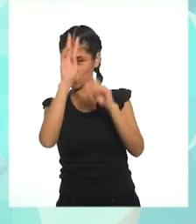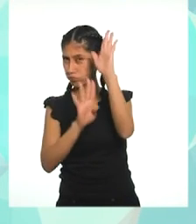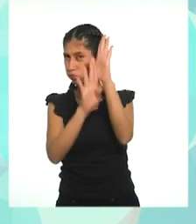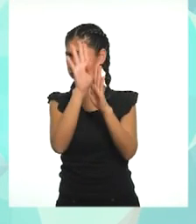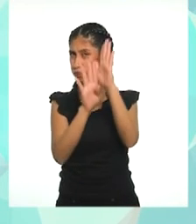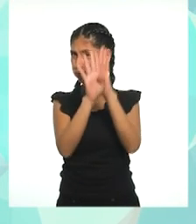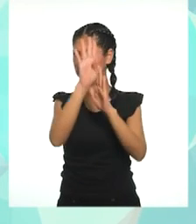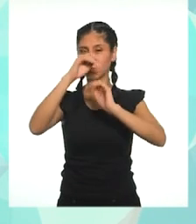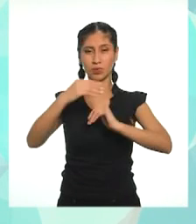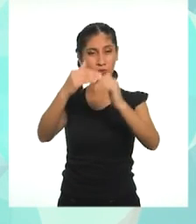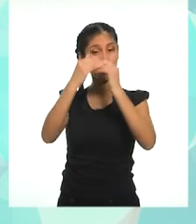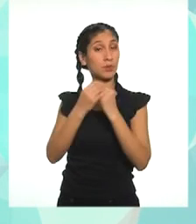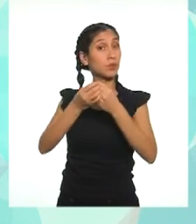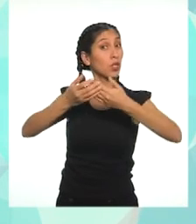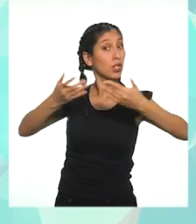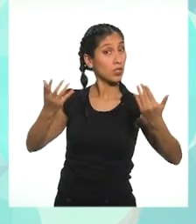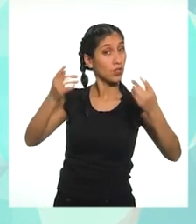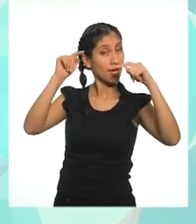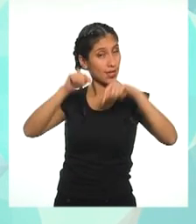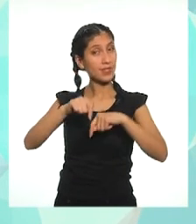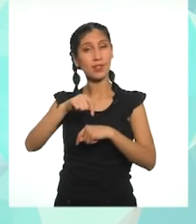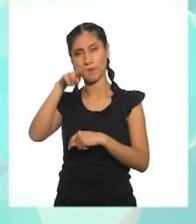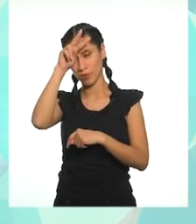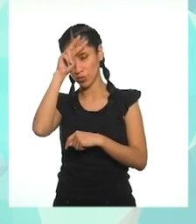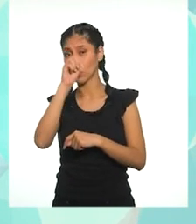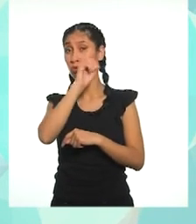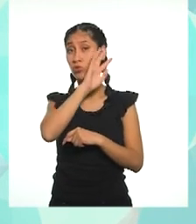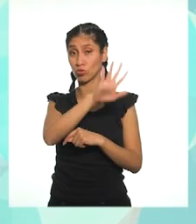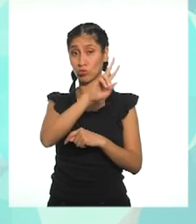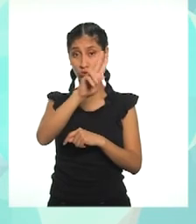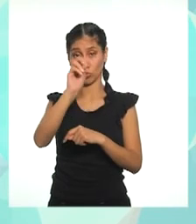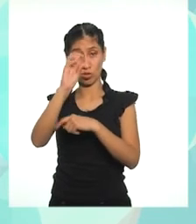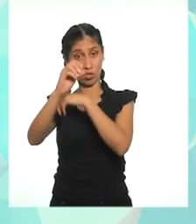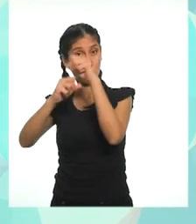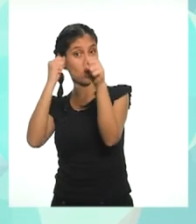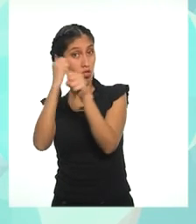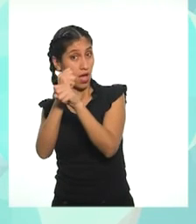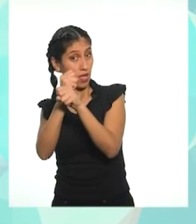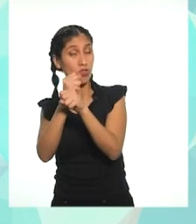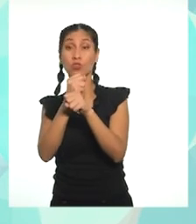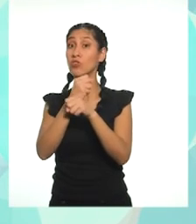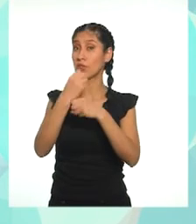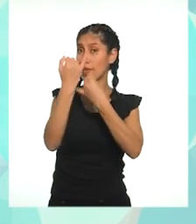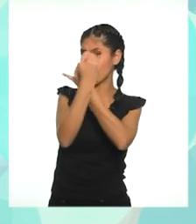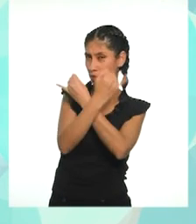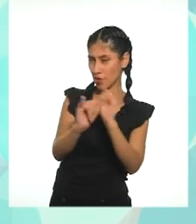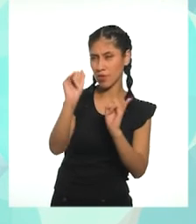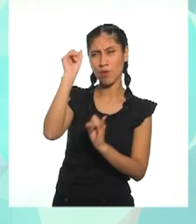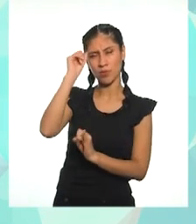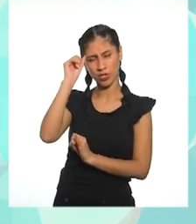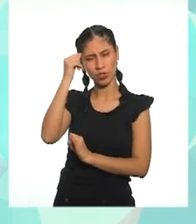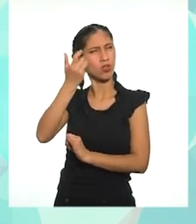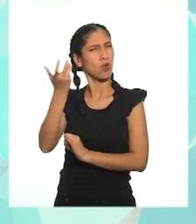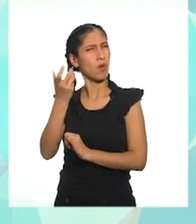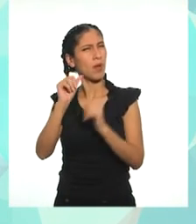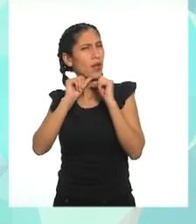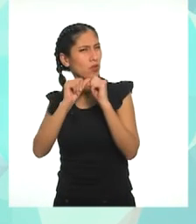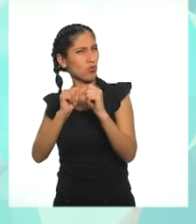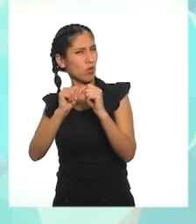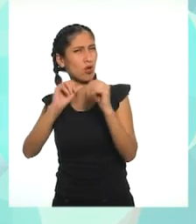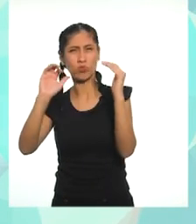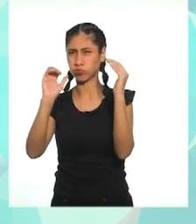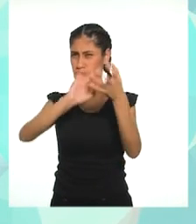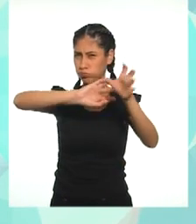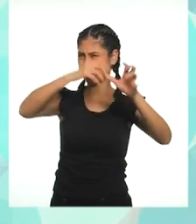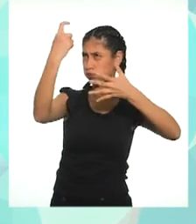país. Por eso, este bicentenario, conmemoramos todo lo que hemos avanzado en 200 años. Para poder seguir innovando, hay